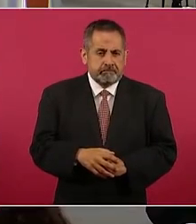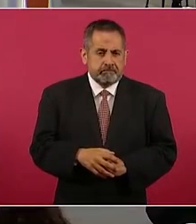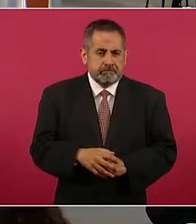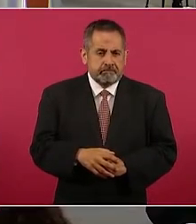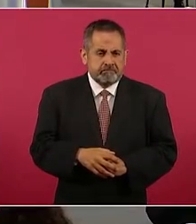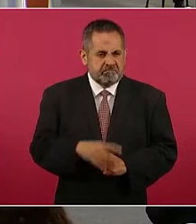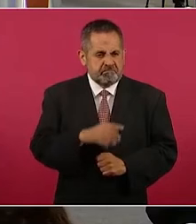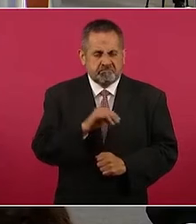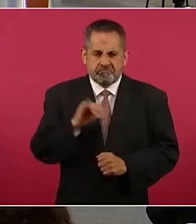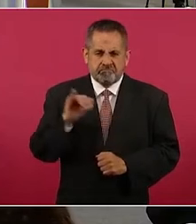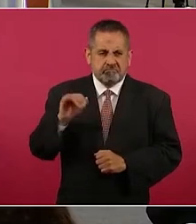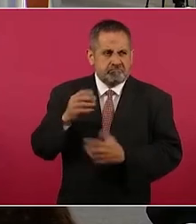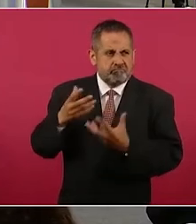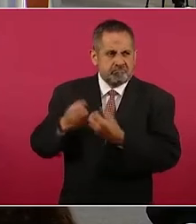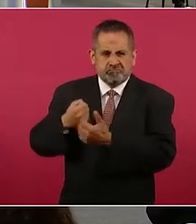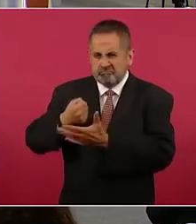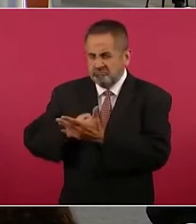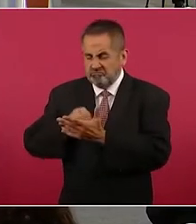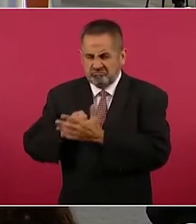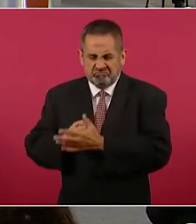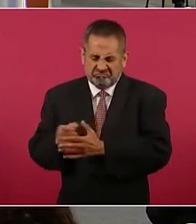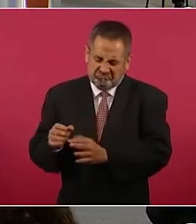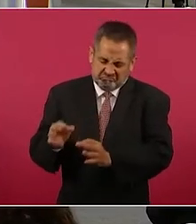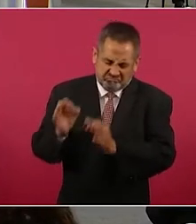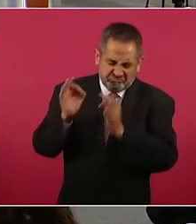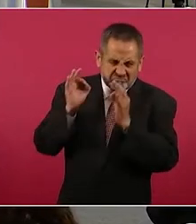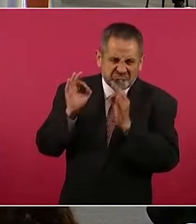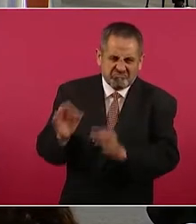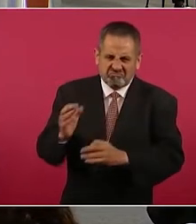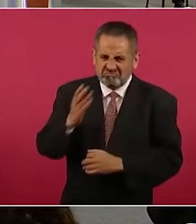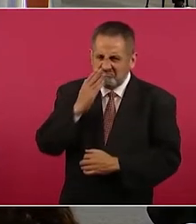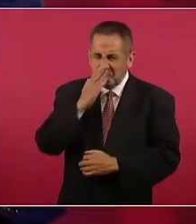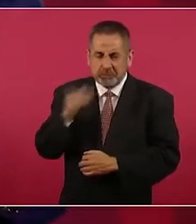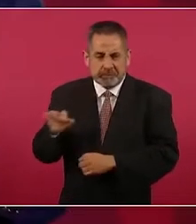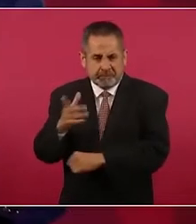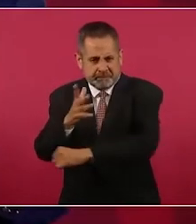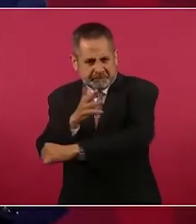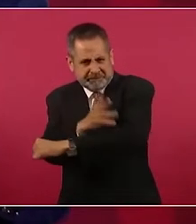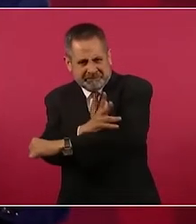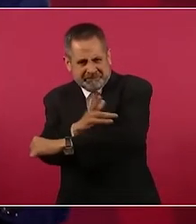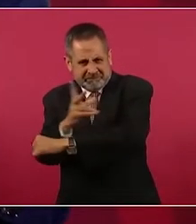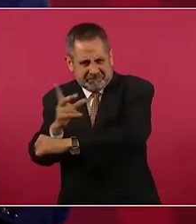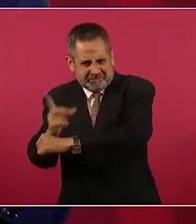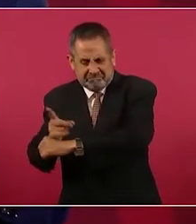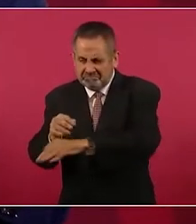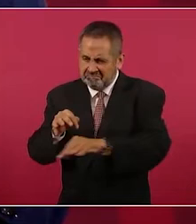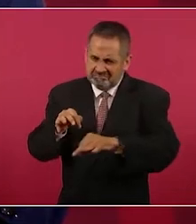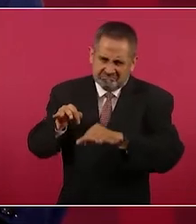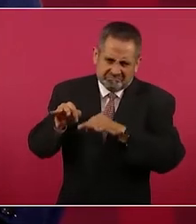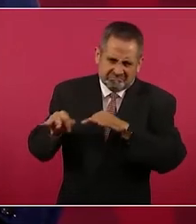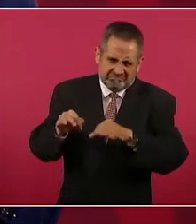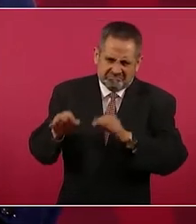de izquierda, auténtico, honesto, trabajador,